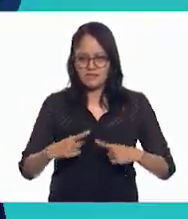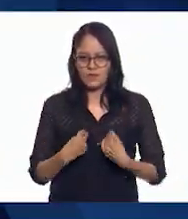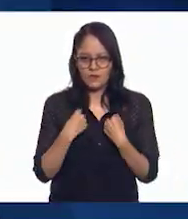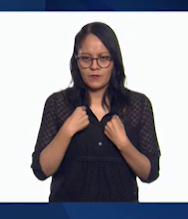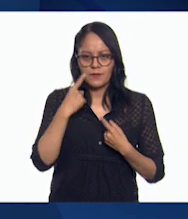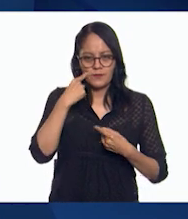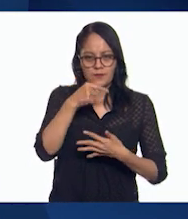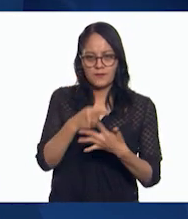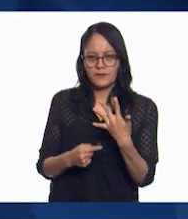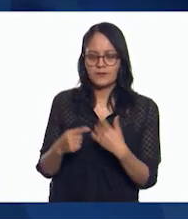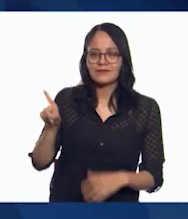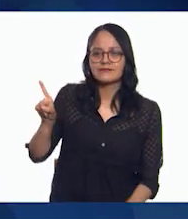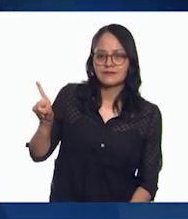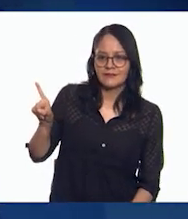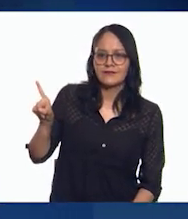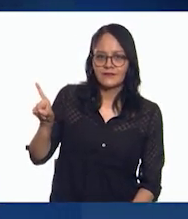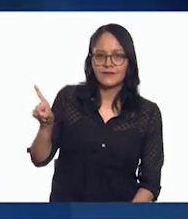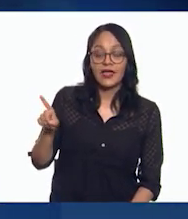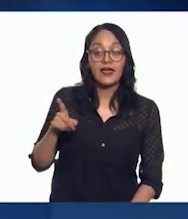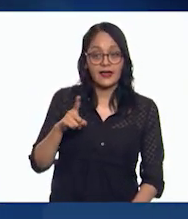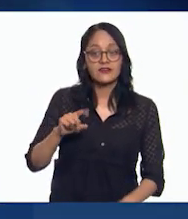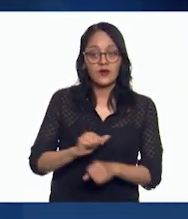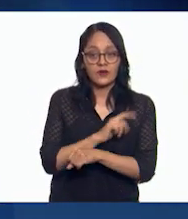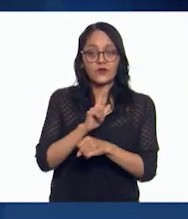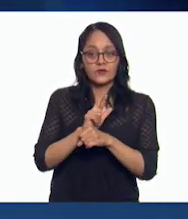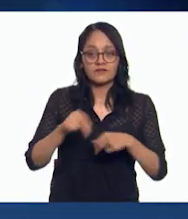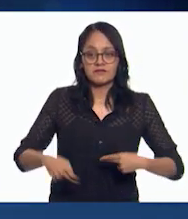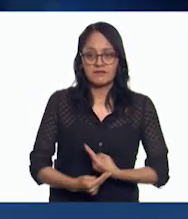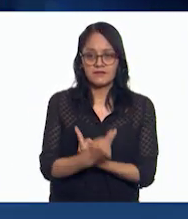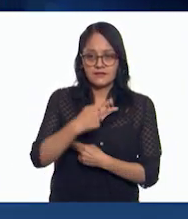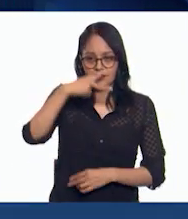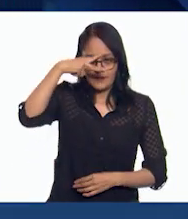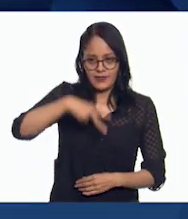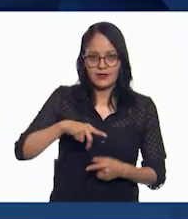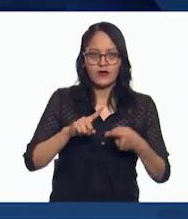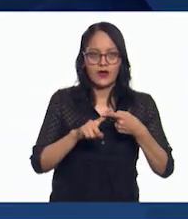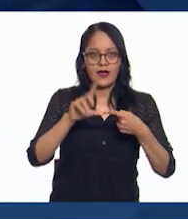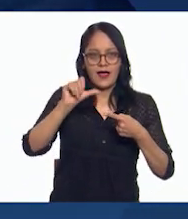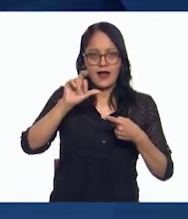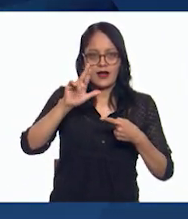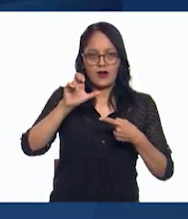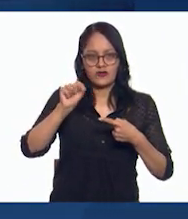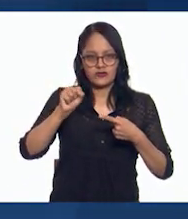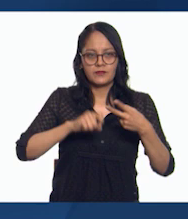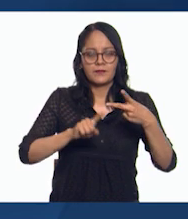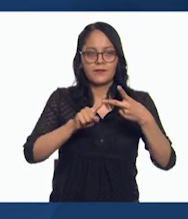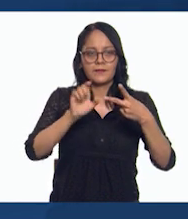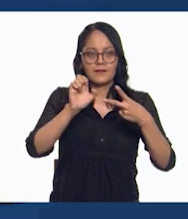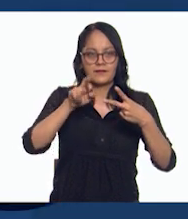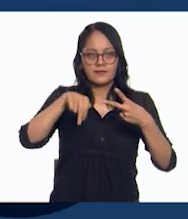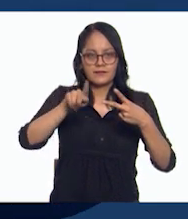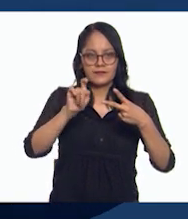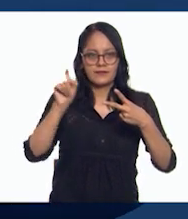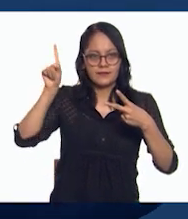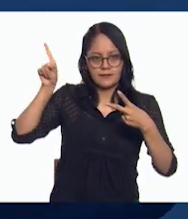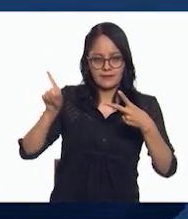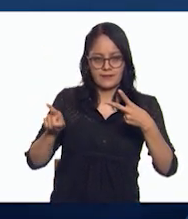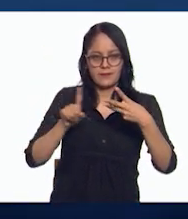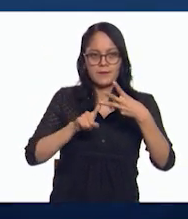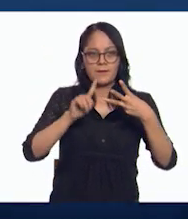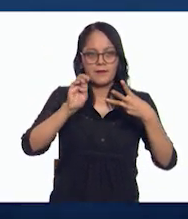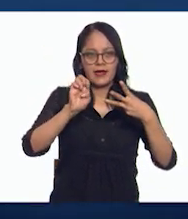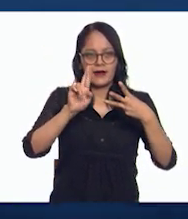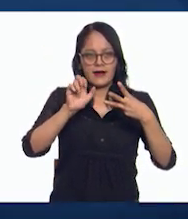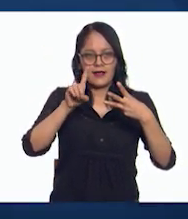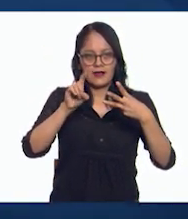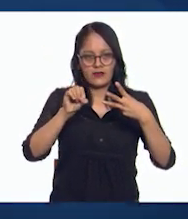este grupo de escritores orgullosamente mexicanos: Carlos Pellicer, Enrique González Rojo, Bernardo Ortiz de